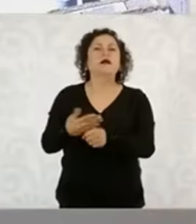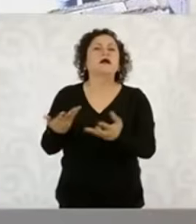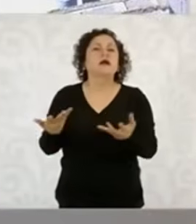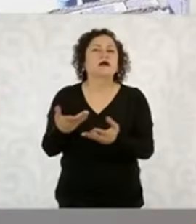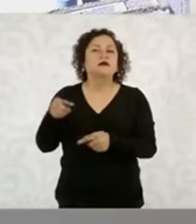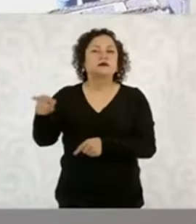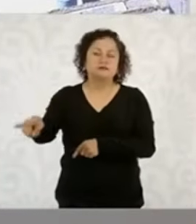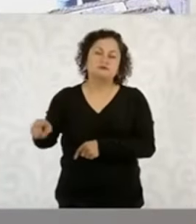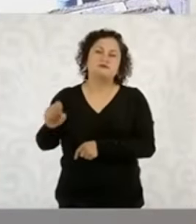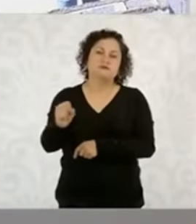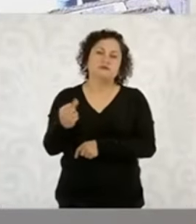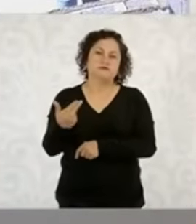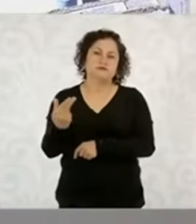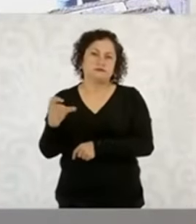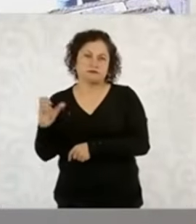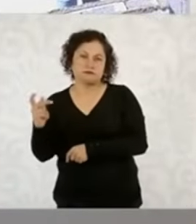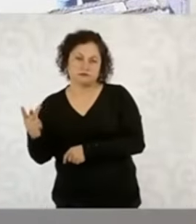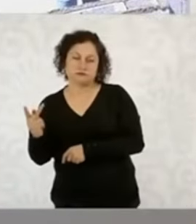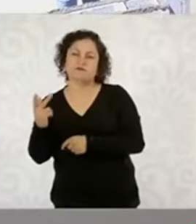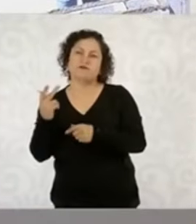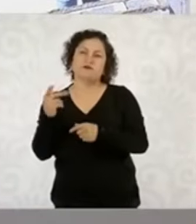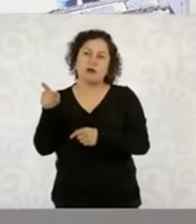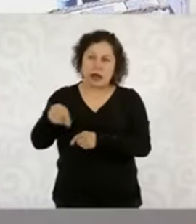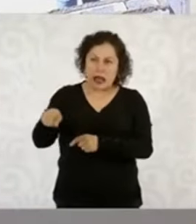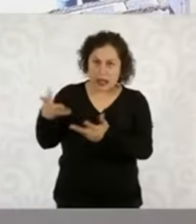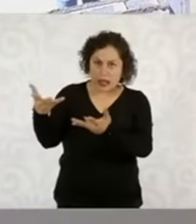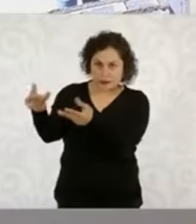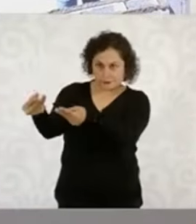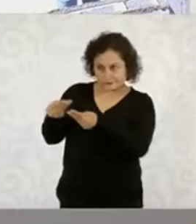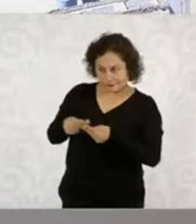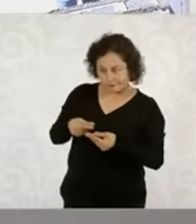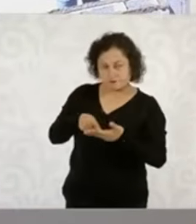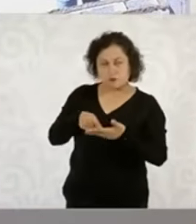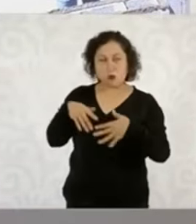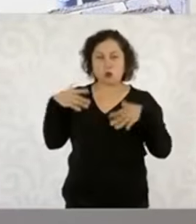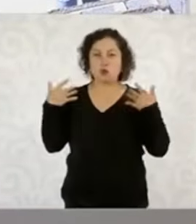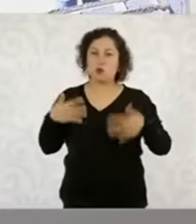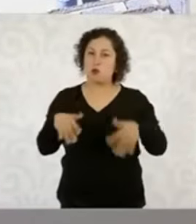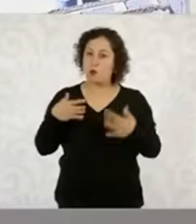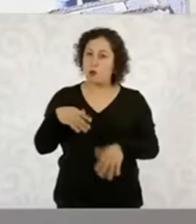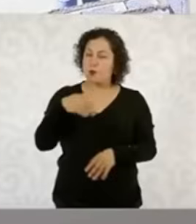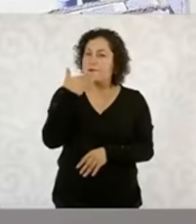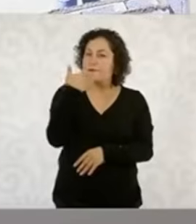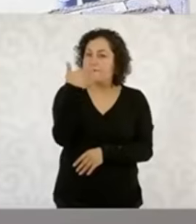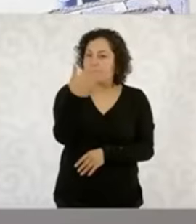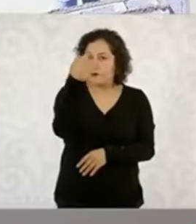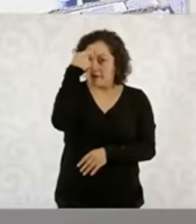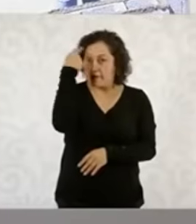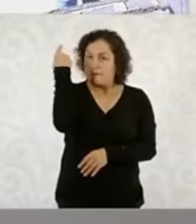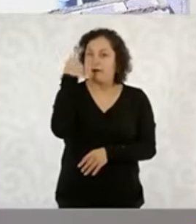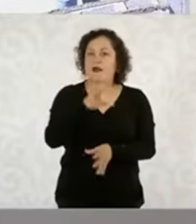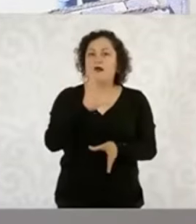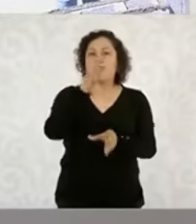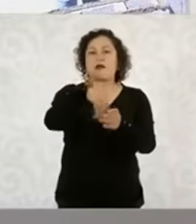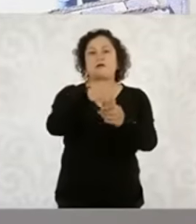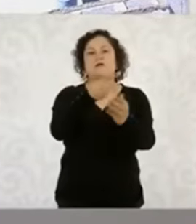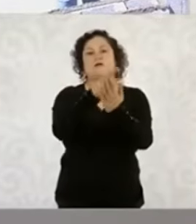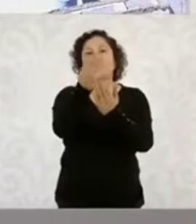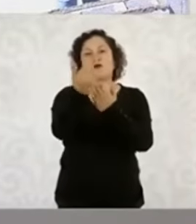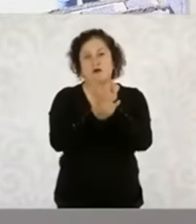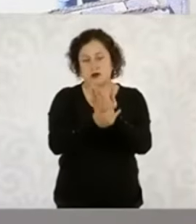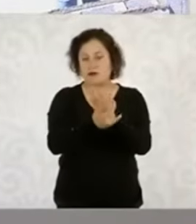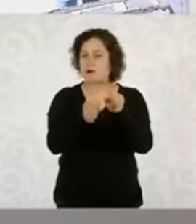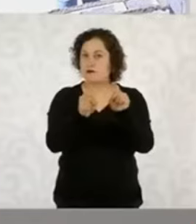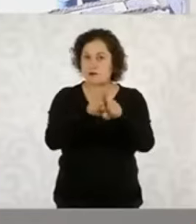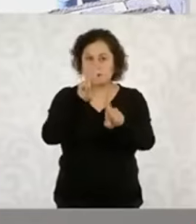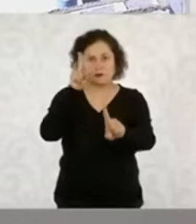justamente pues visualizando el alcance de este objetivo fundamental que es el marco en el programa